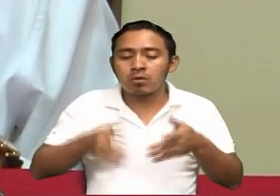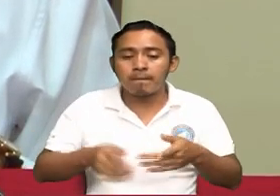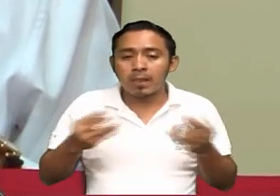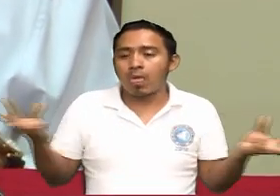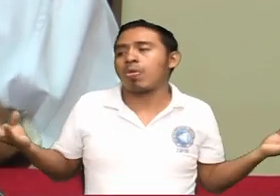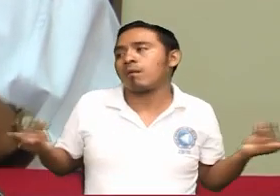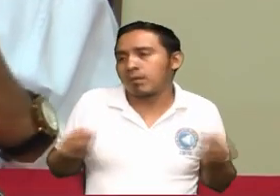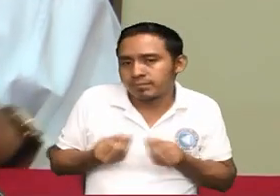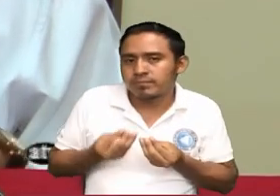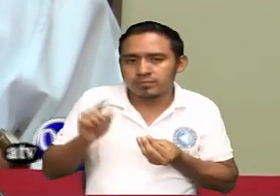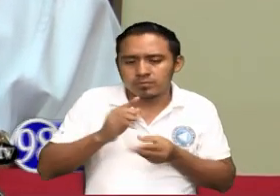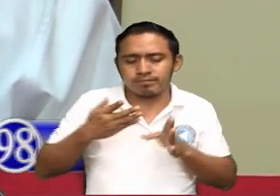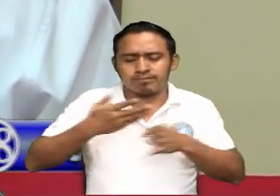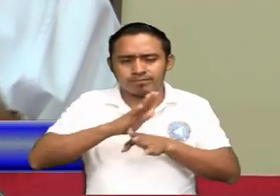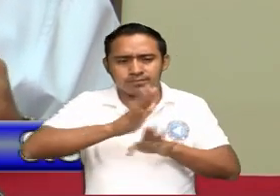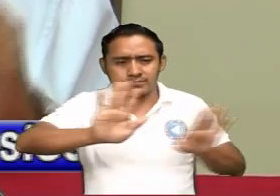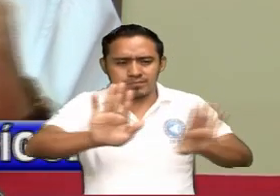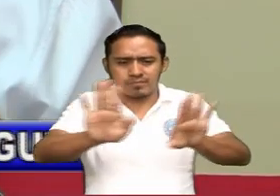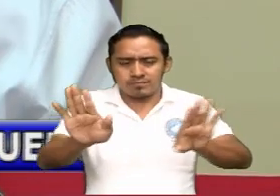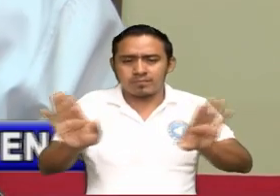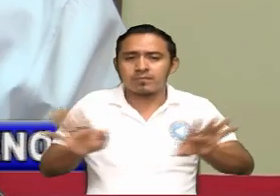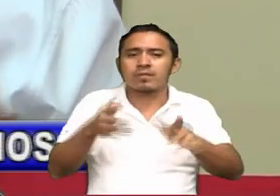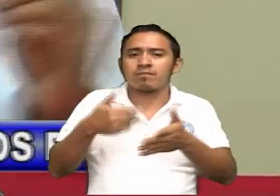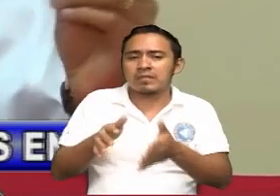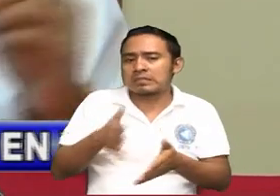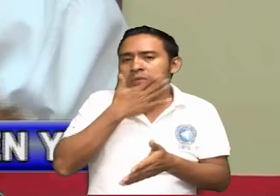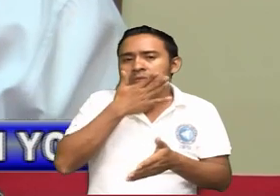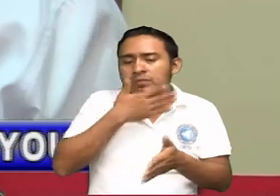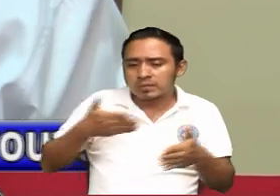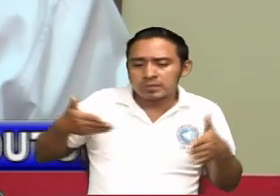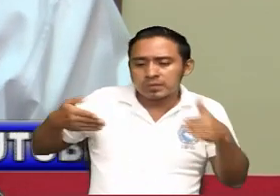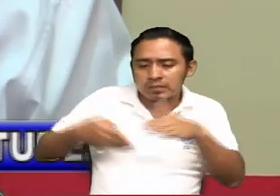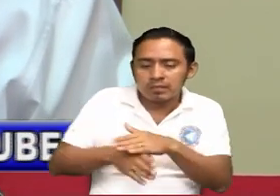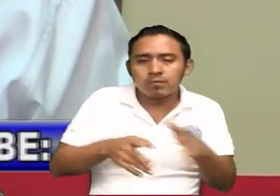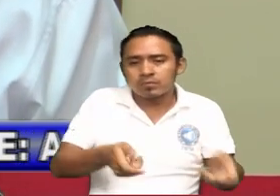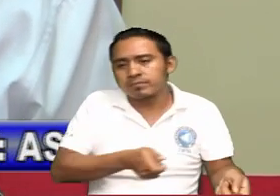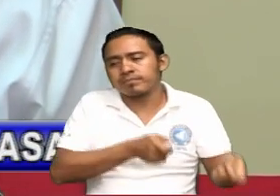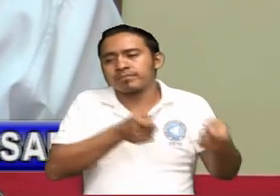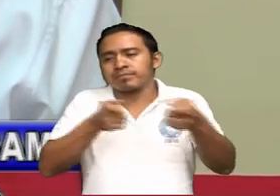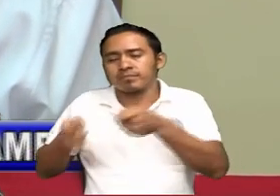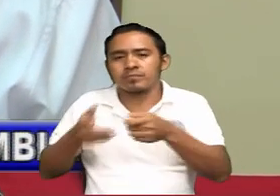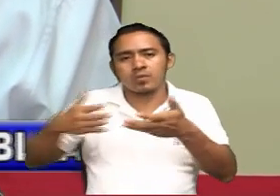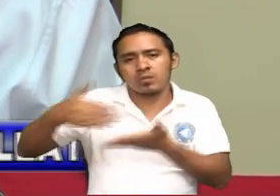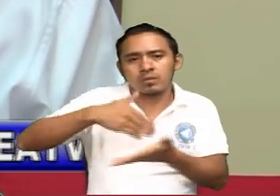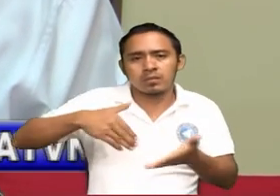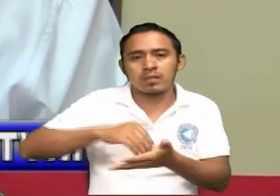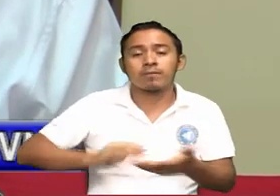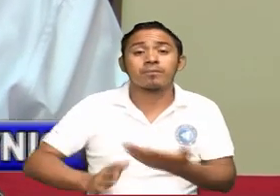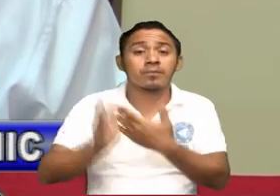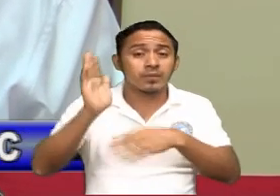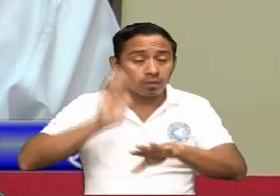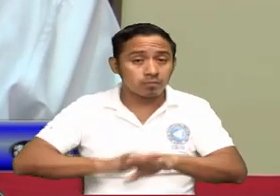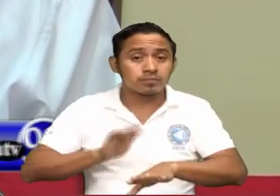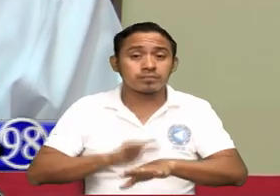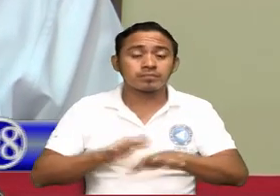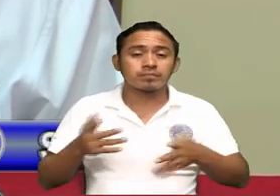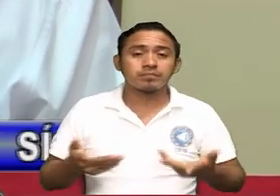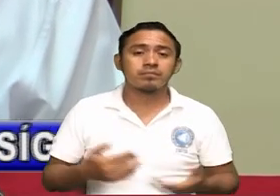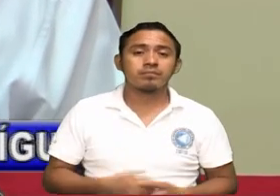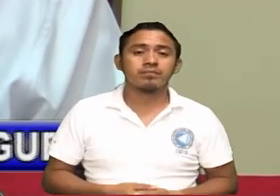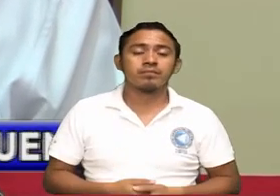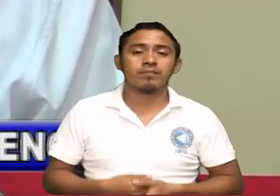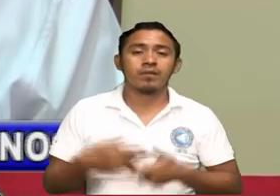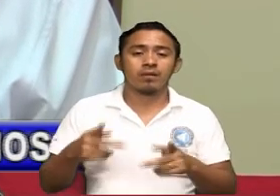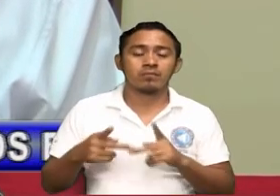servicio, y además de dificultar el servicio, el acceso para poderlo trasladar a un centro asistencial. Aquí queremos hacer énfasis también: cuando